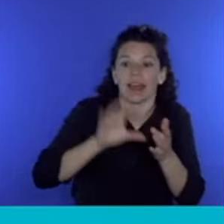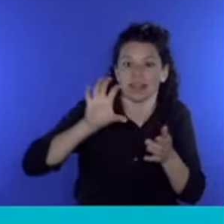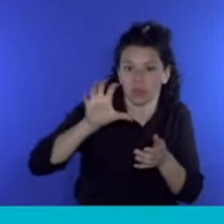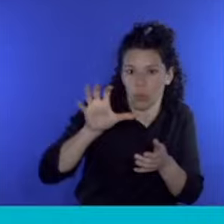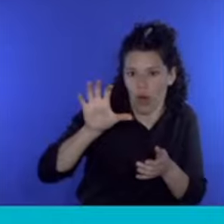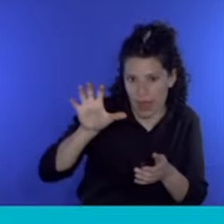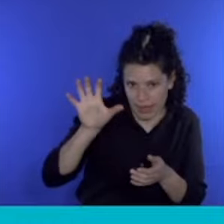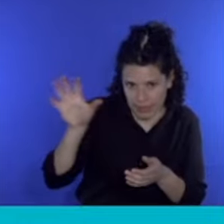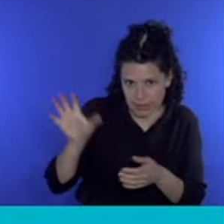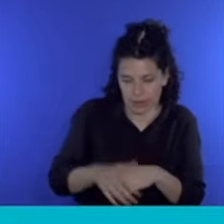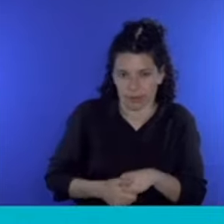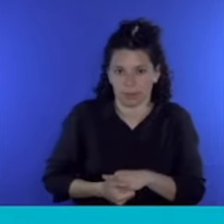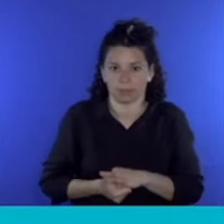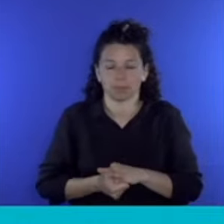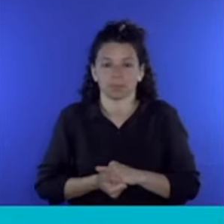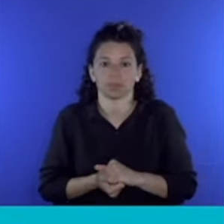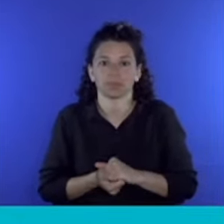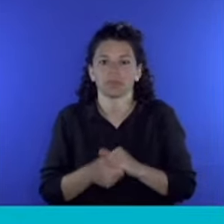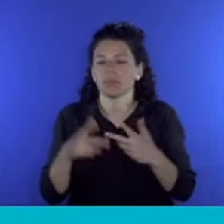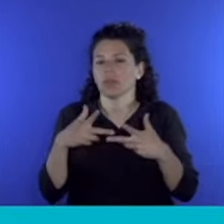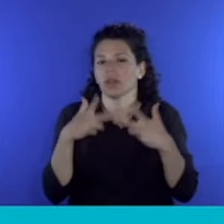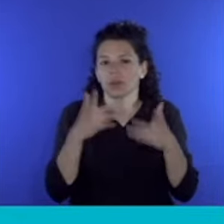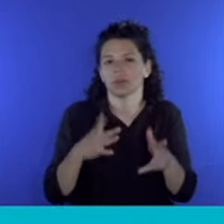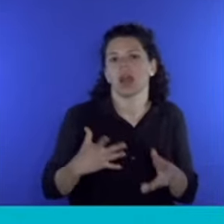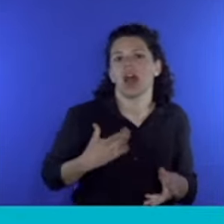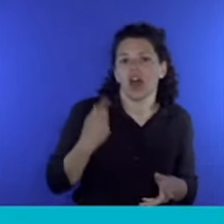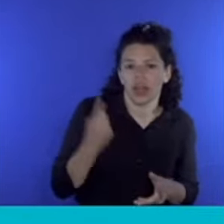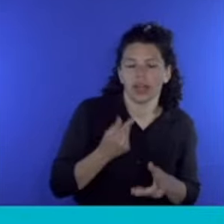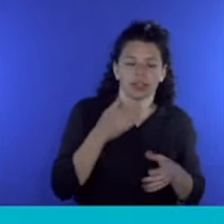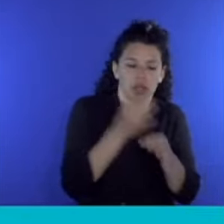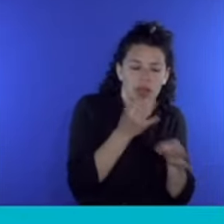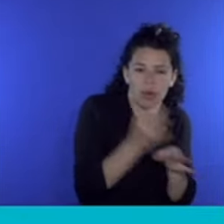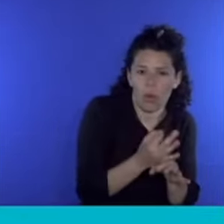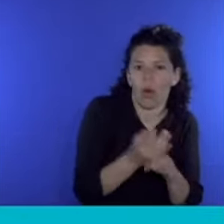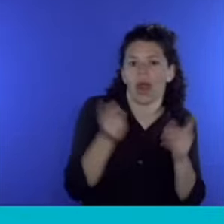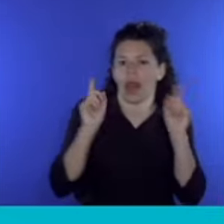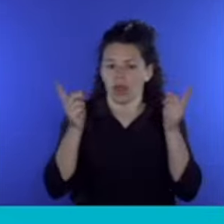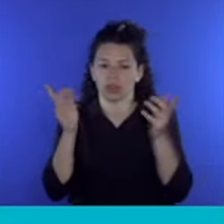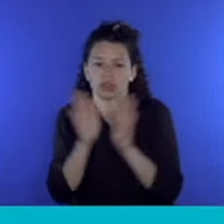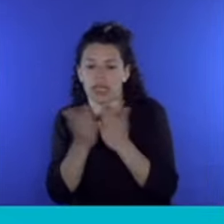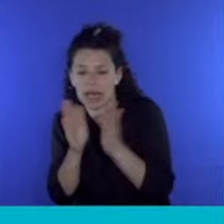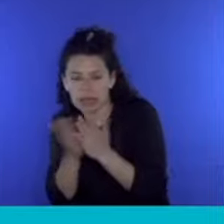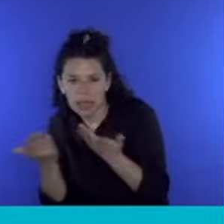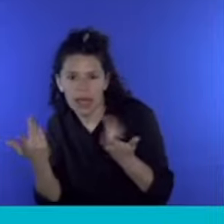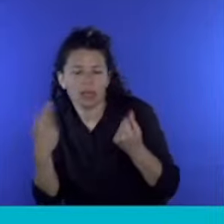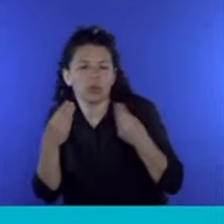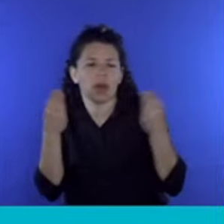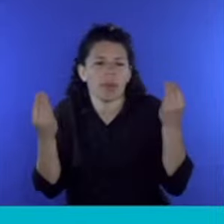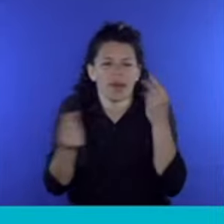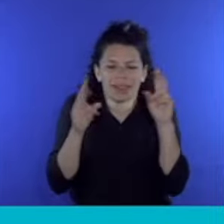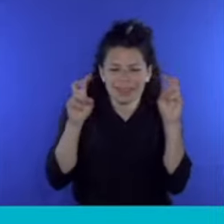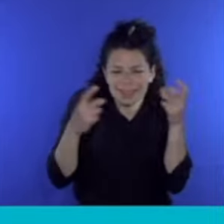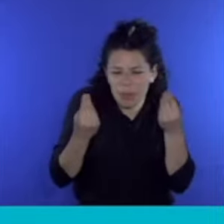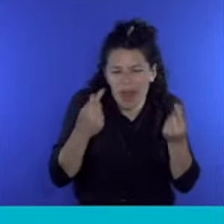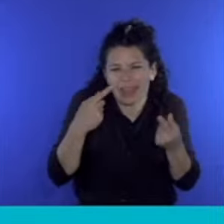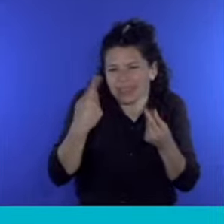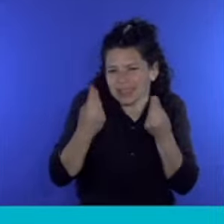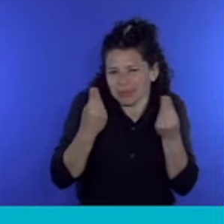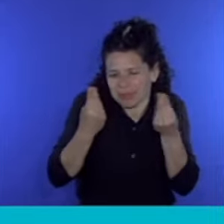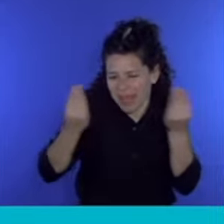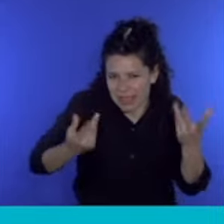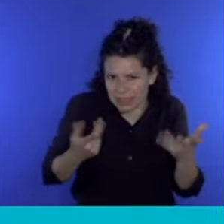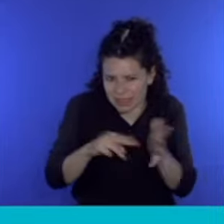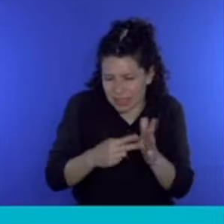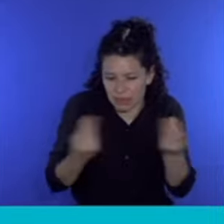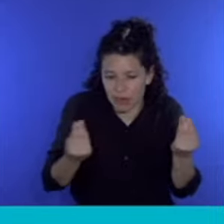esos títulos. Estuvimos hablando con directoras de escuela, docentes de literatura y demás, a ver de qué se trataba todo este revuelo, y hay un listado